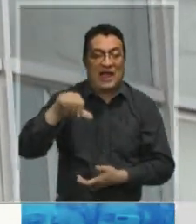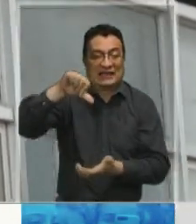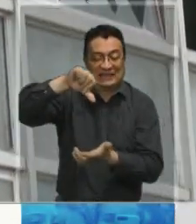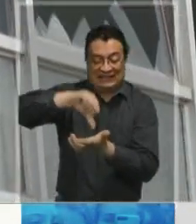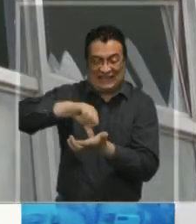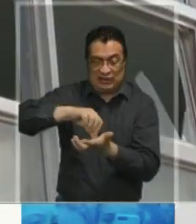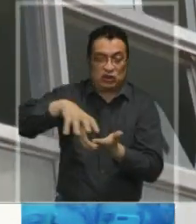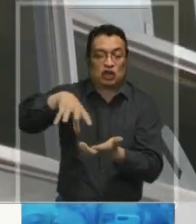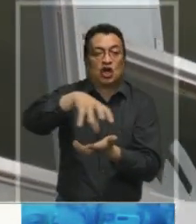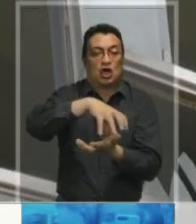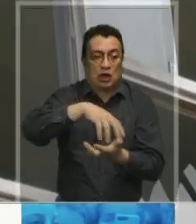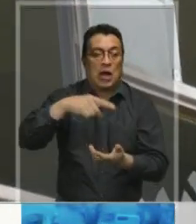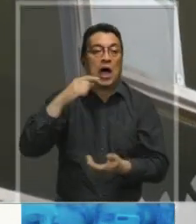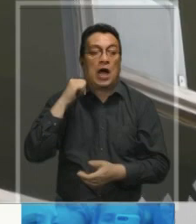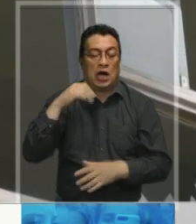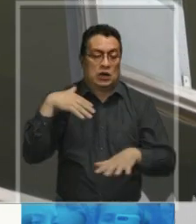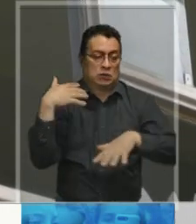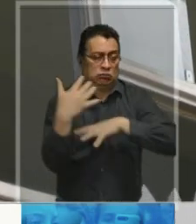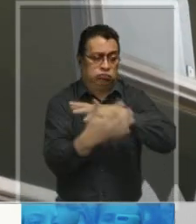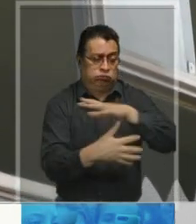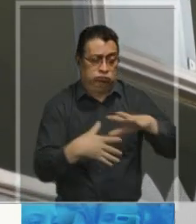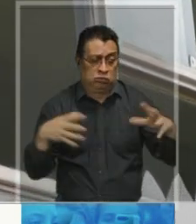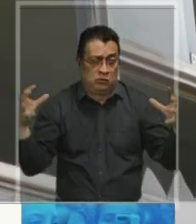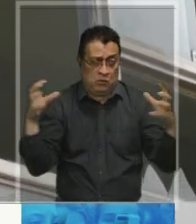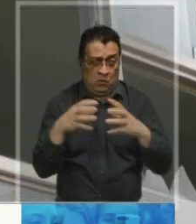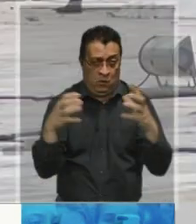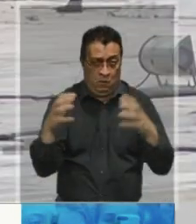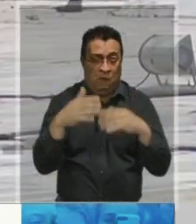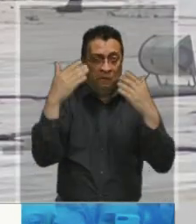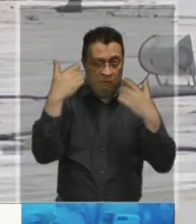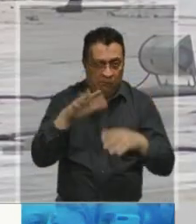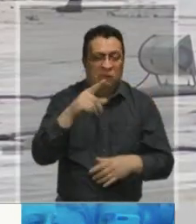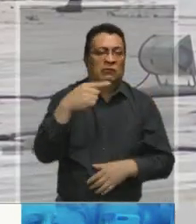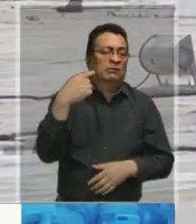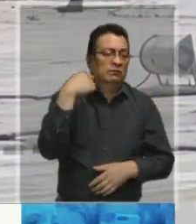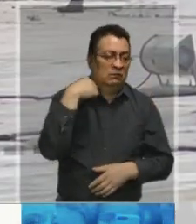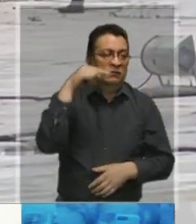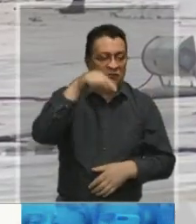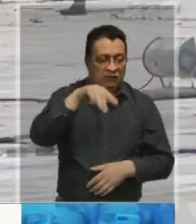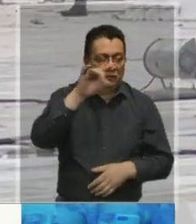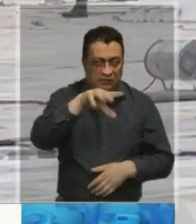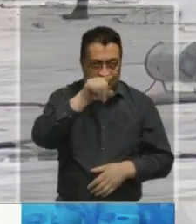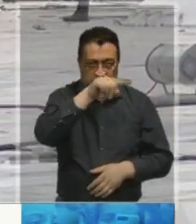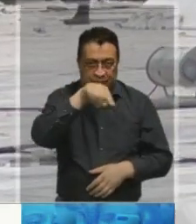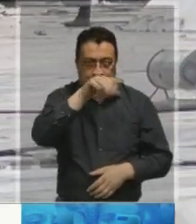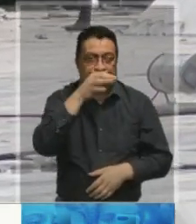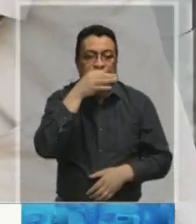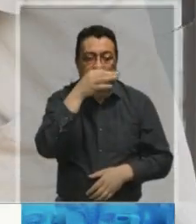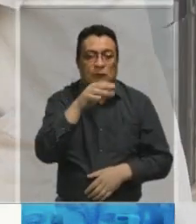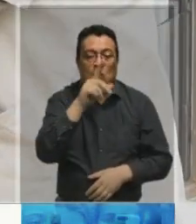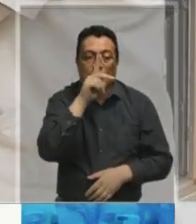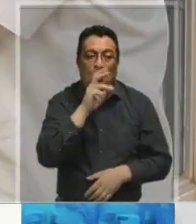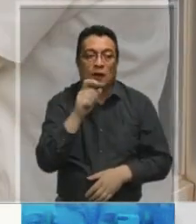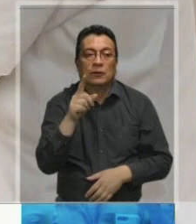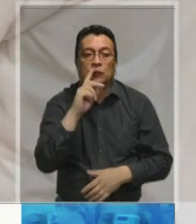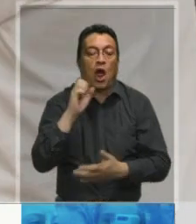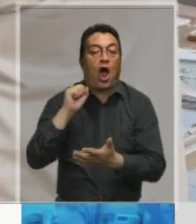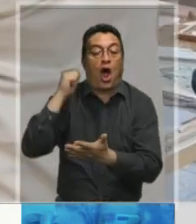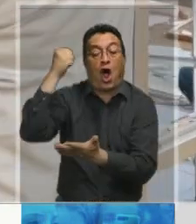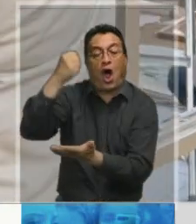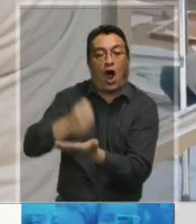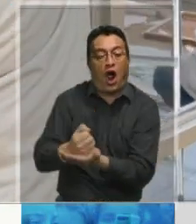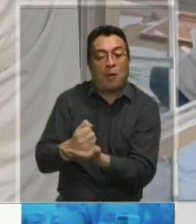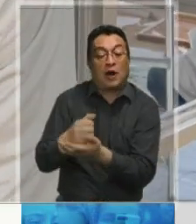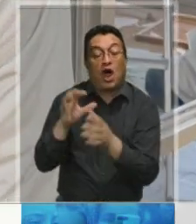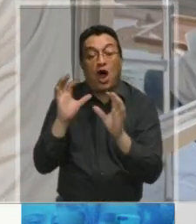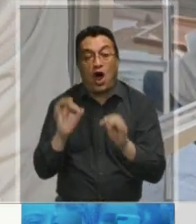que vivió una convulsión absoluta, ese espacio que ya se tilda acá entre golpista hasta